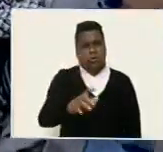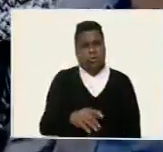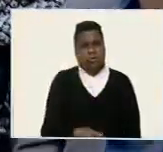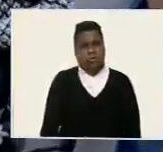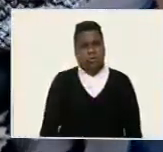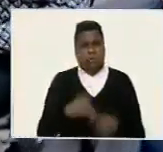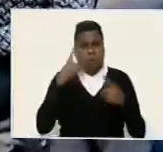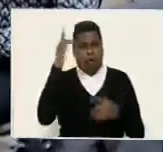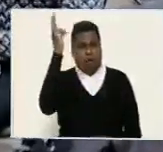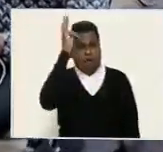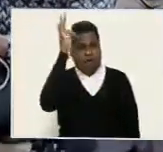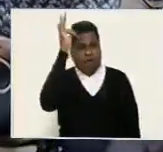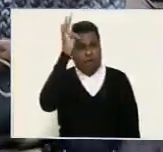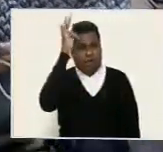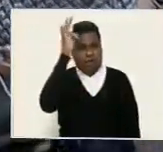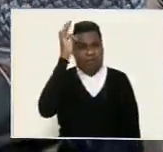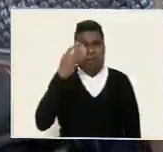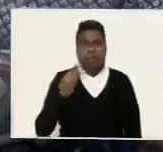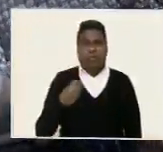aún vive,